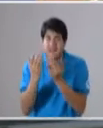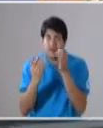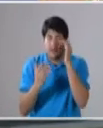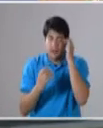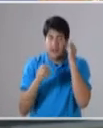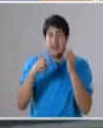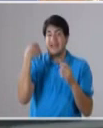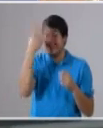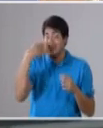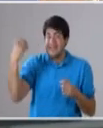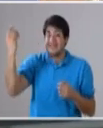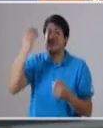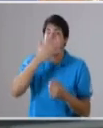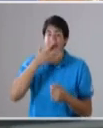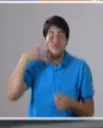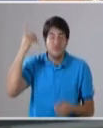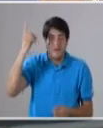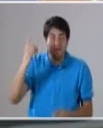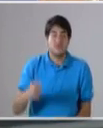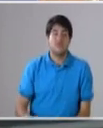el Espíritu de Dios.